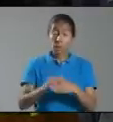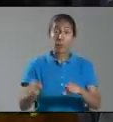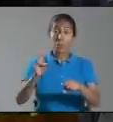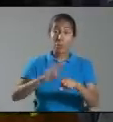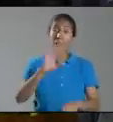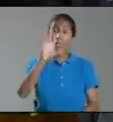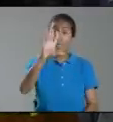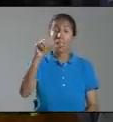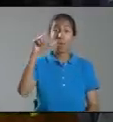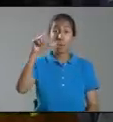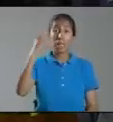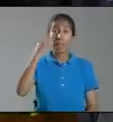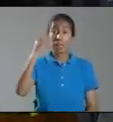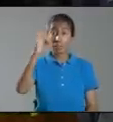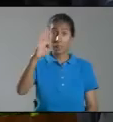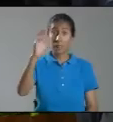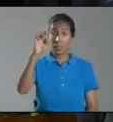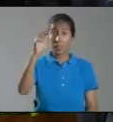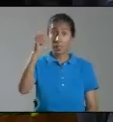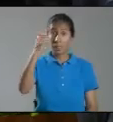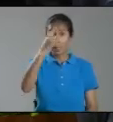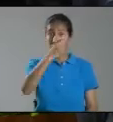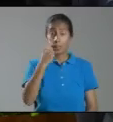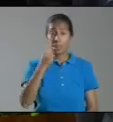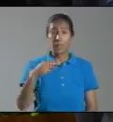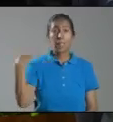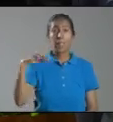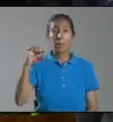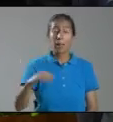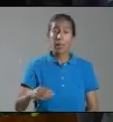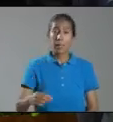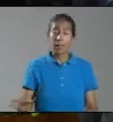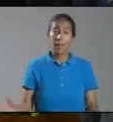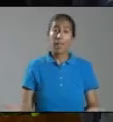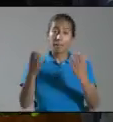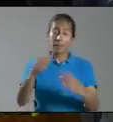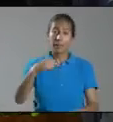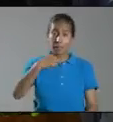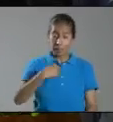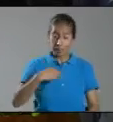Y entonces yo digo: yo, y para levantar este cuerpo que pesa,